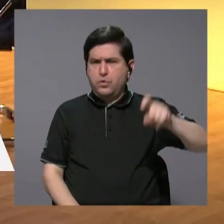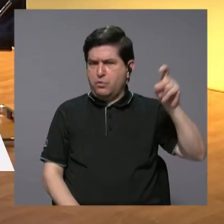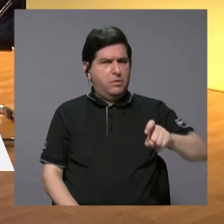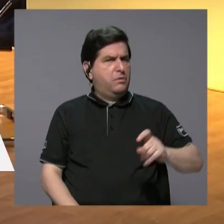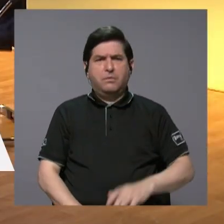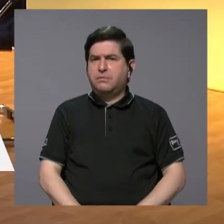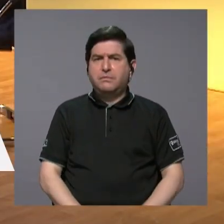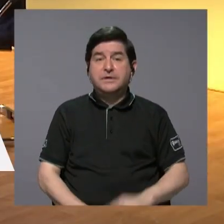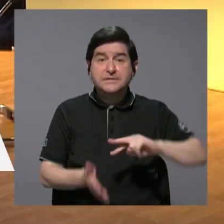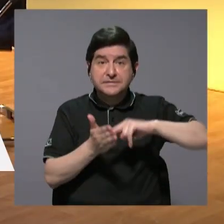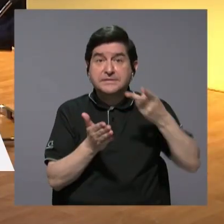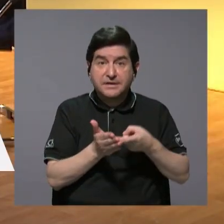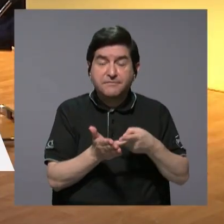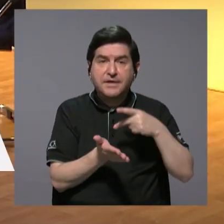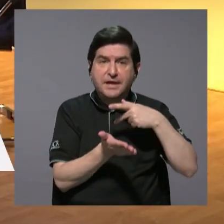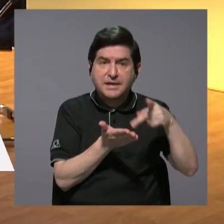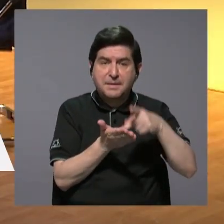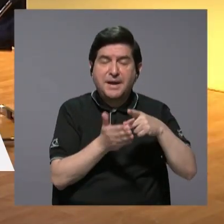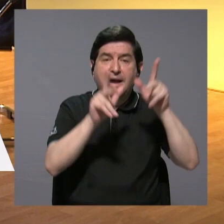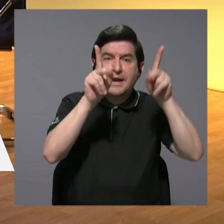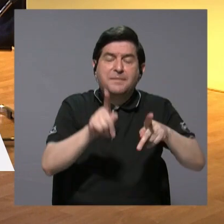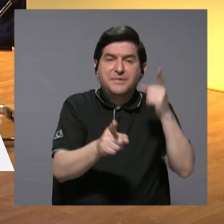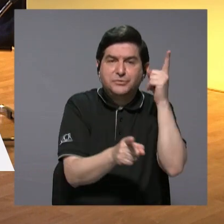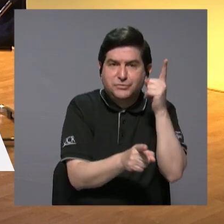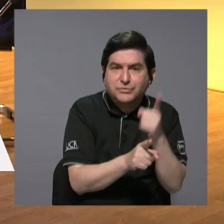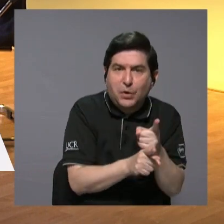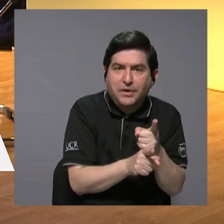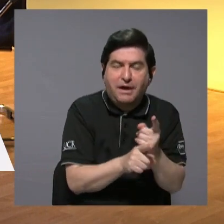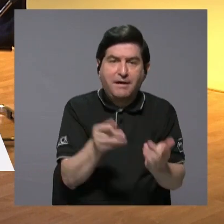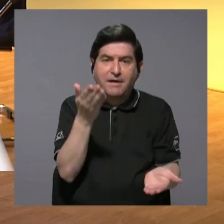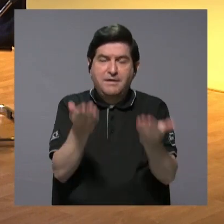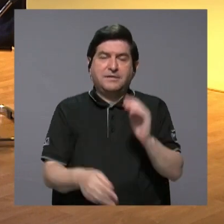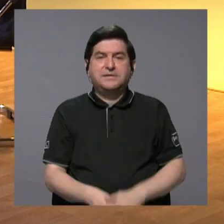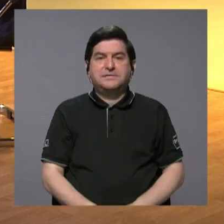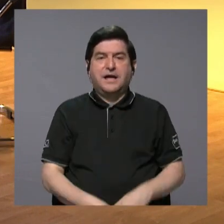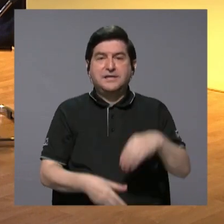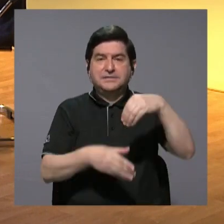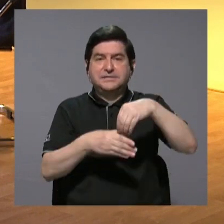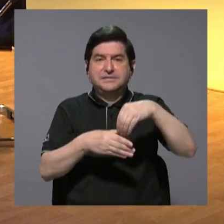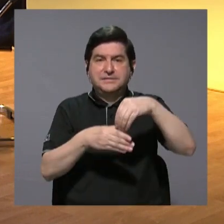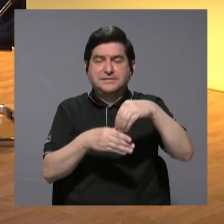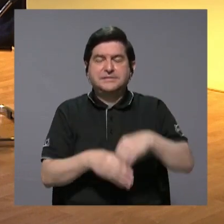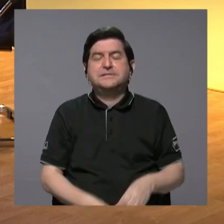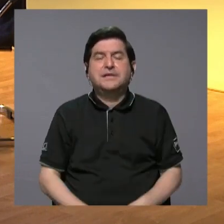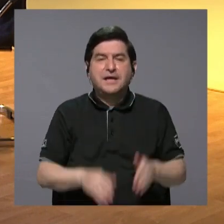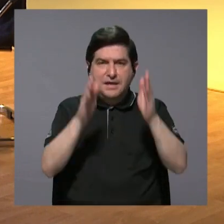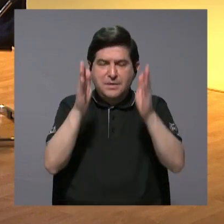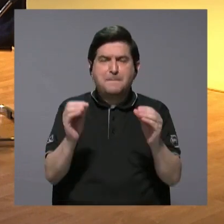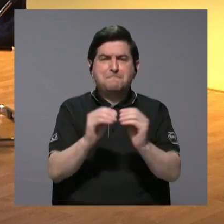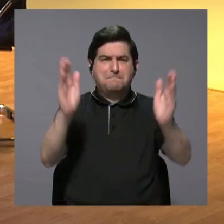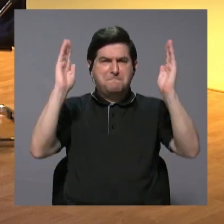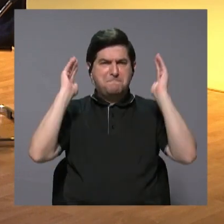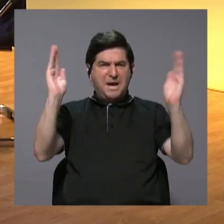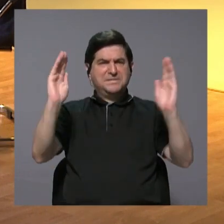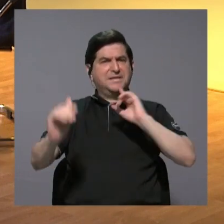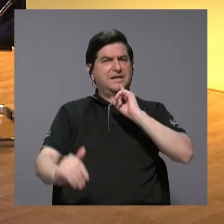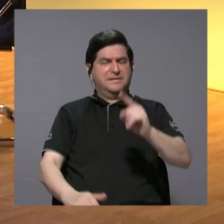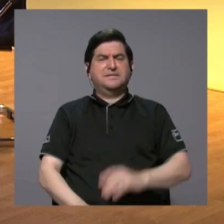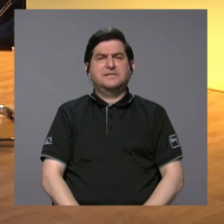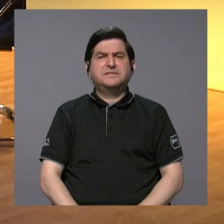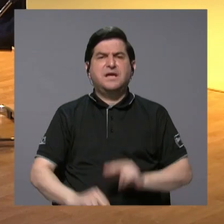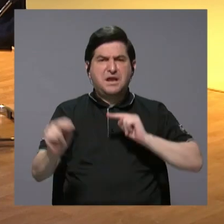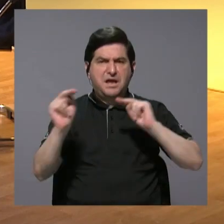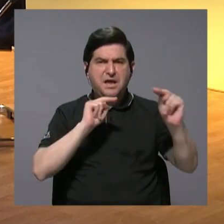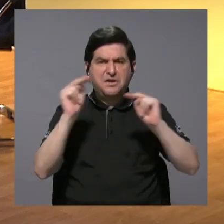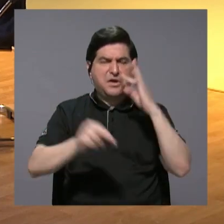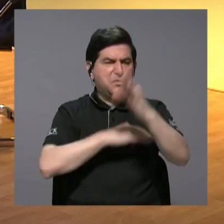significa que les va a pagar quien quiere pagarles, y probablemente los inversionistas más grandes van a decir, van a llegar a